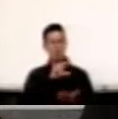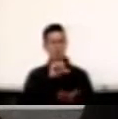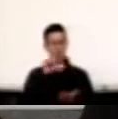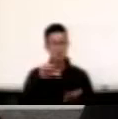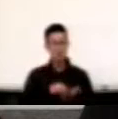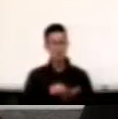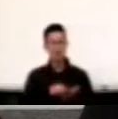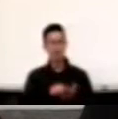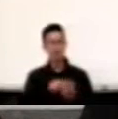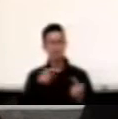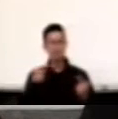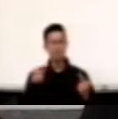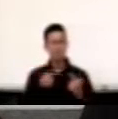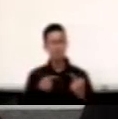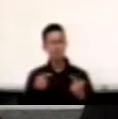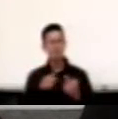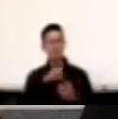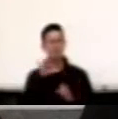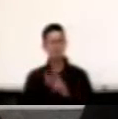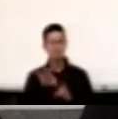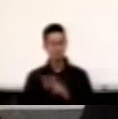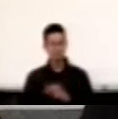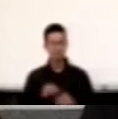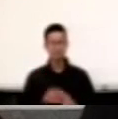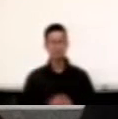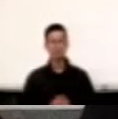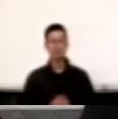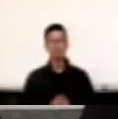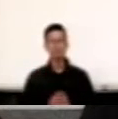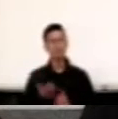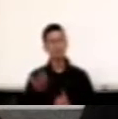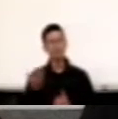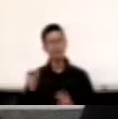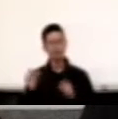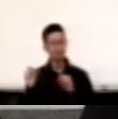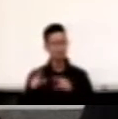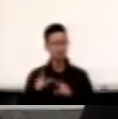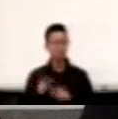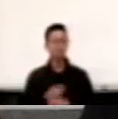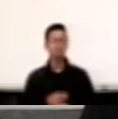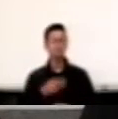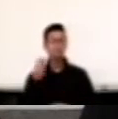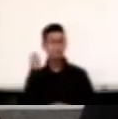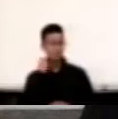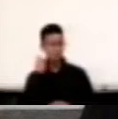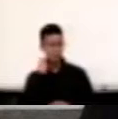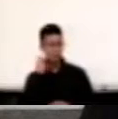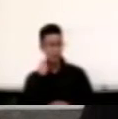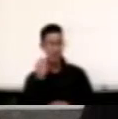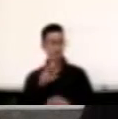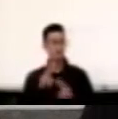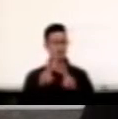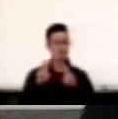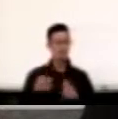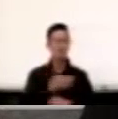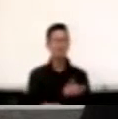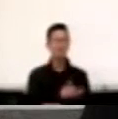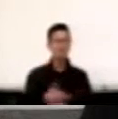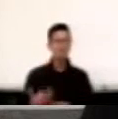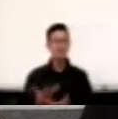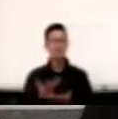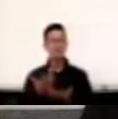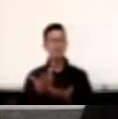Contencioso Electoral. También ha sido abogada postulante en litigios electorales, civiles, familiares, mercantiles,